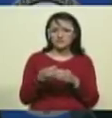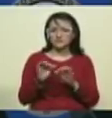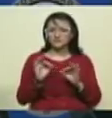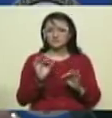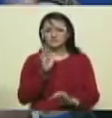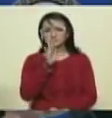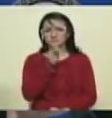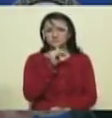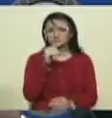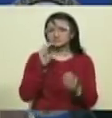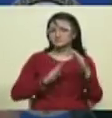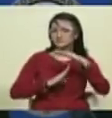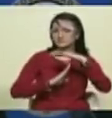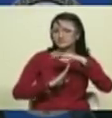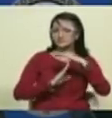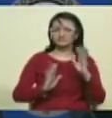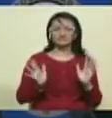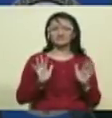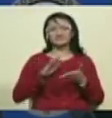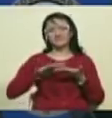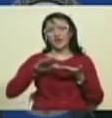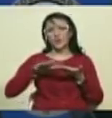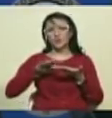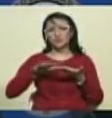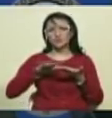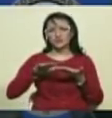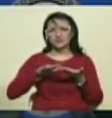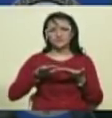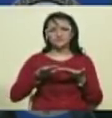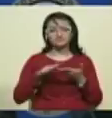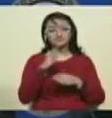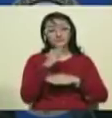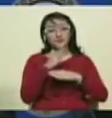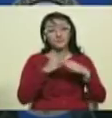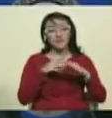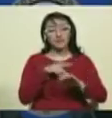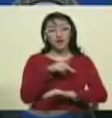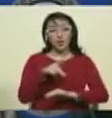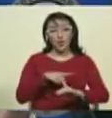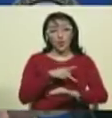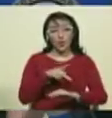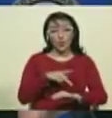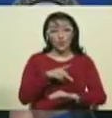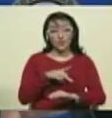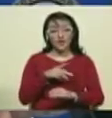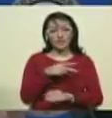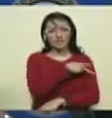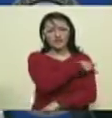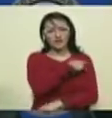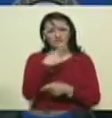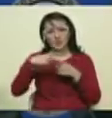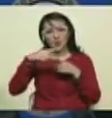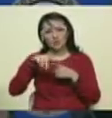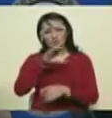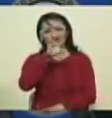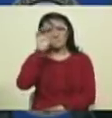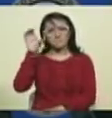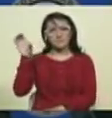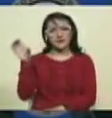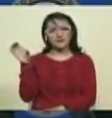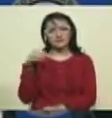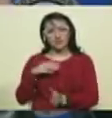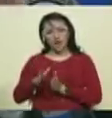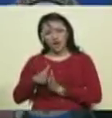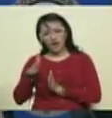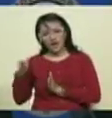tenía, burocratismo, ¿no? Excusa burocratista. Media hora, ya media hora, incluso las delegaciones de muchos países que yo tenía al lado,